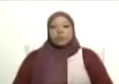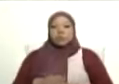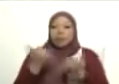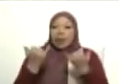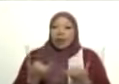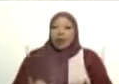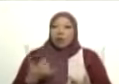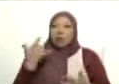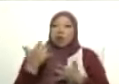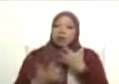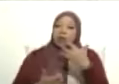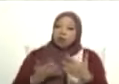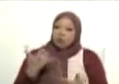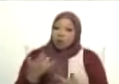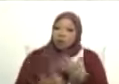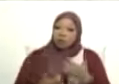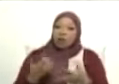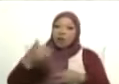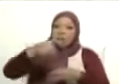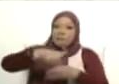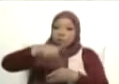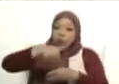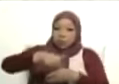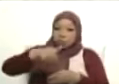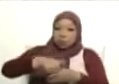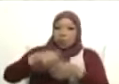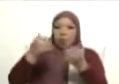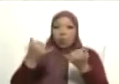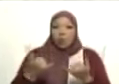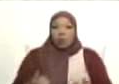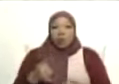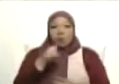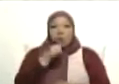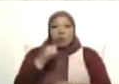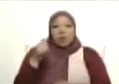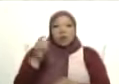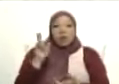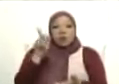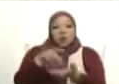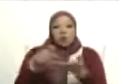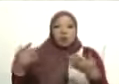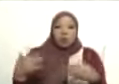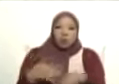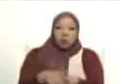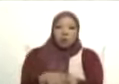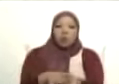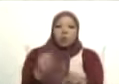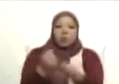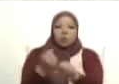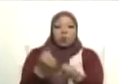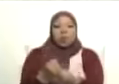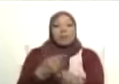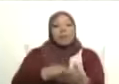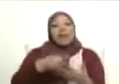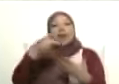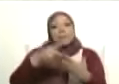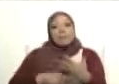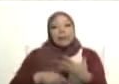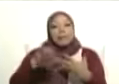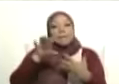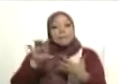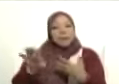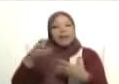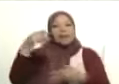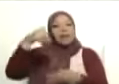materializado efectivamente esta fase en la planificación de las operaciones del Plan República,